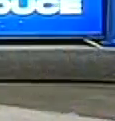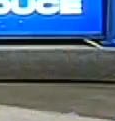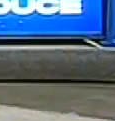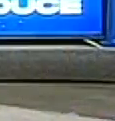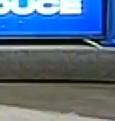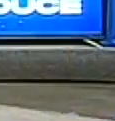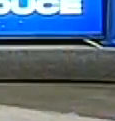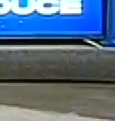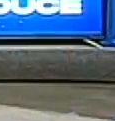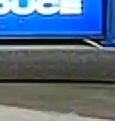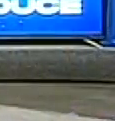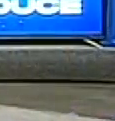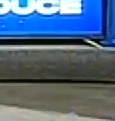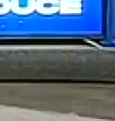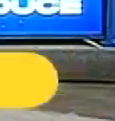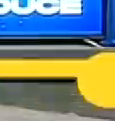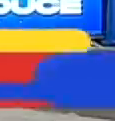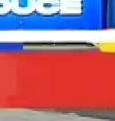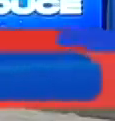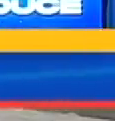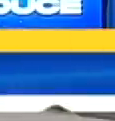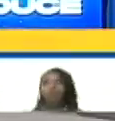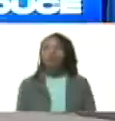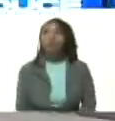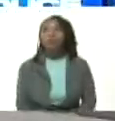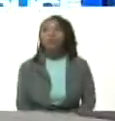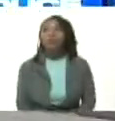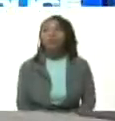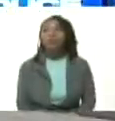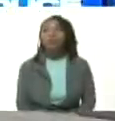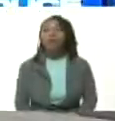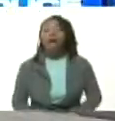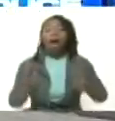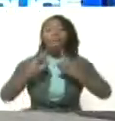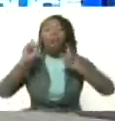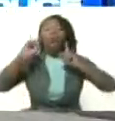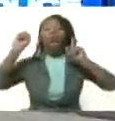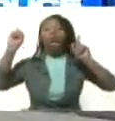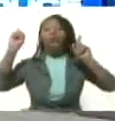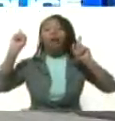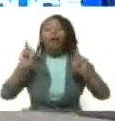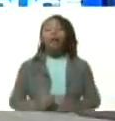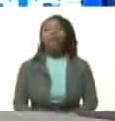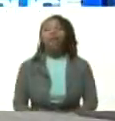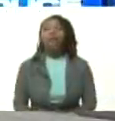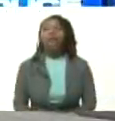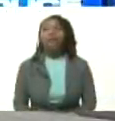Saludo a esta agrupación de música